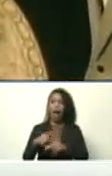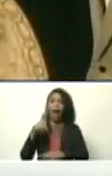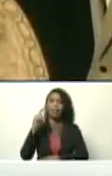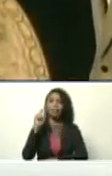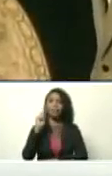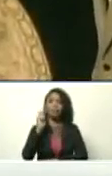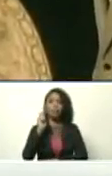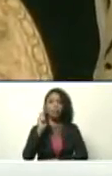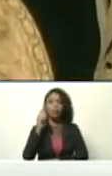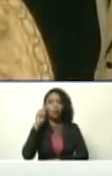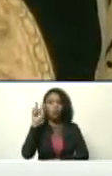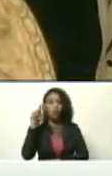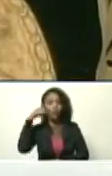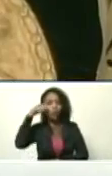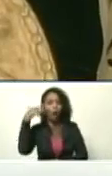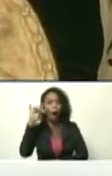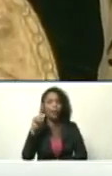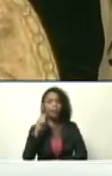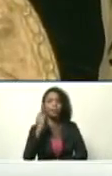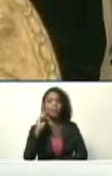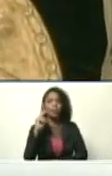tienen TikTok?